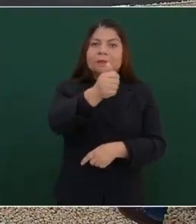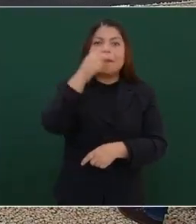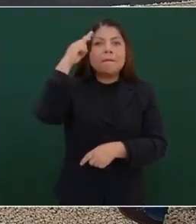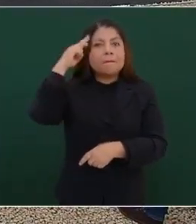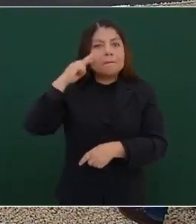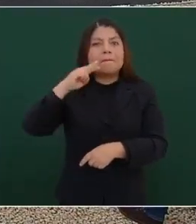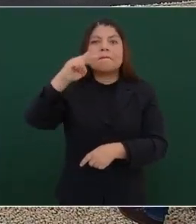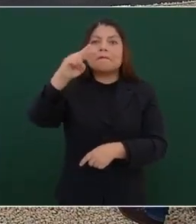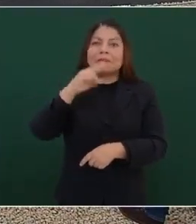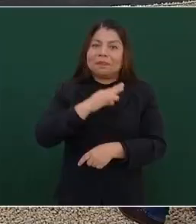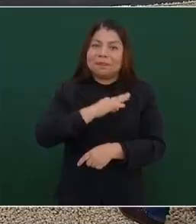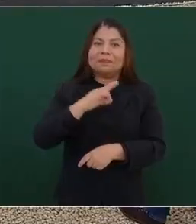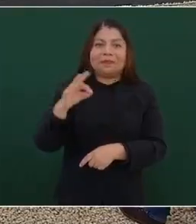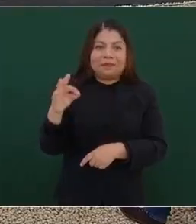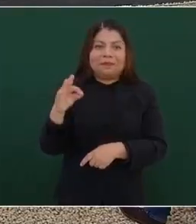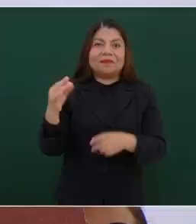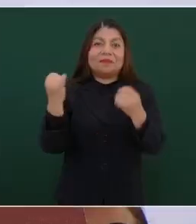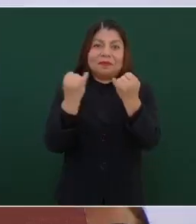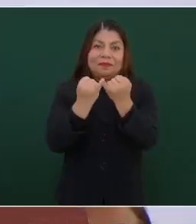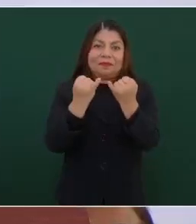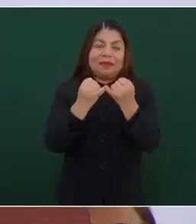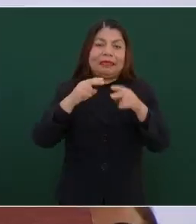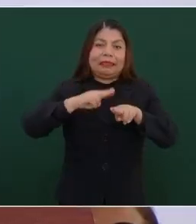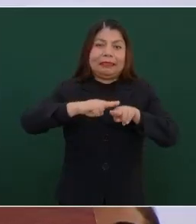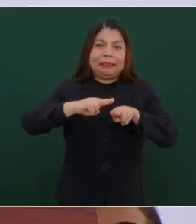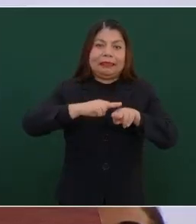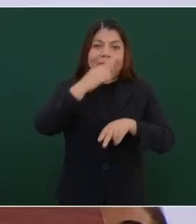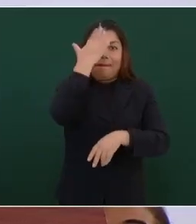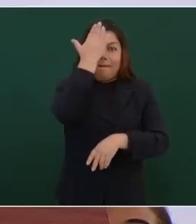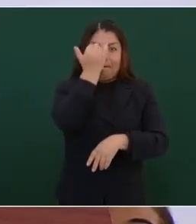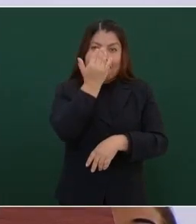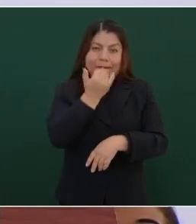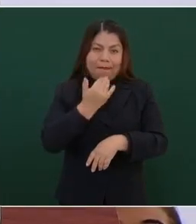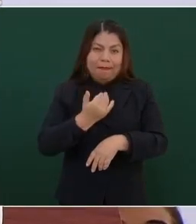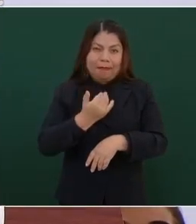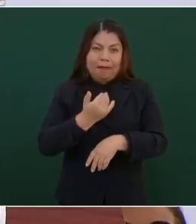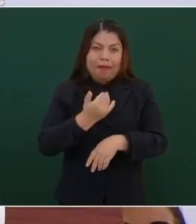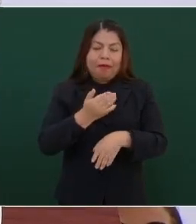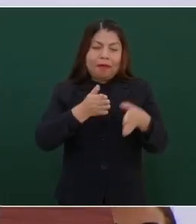5 va a quedar pendiente, pero